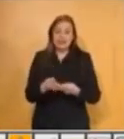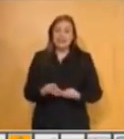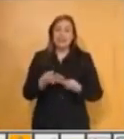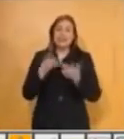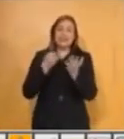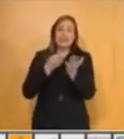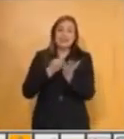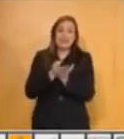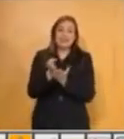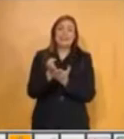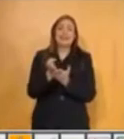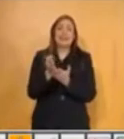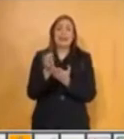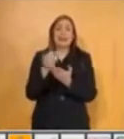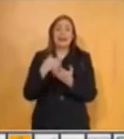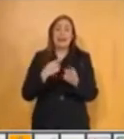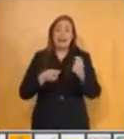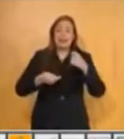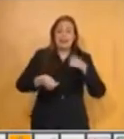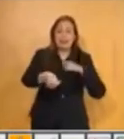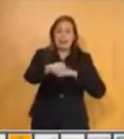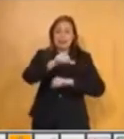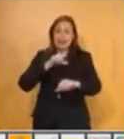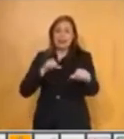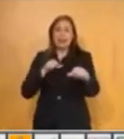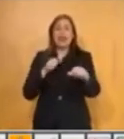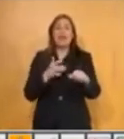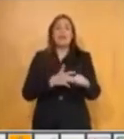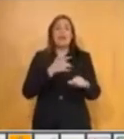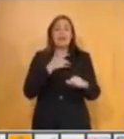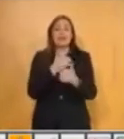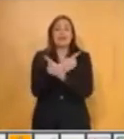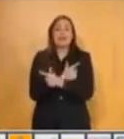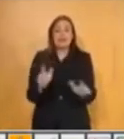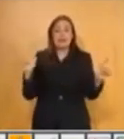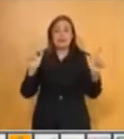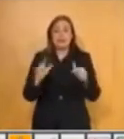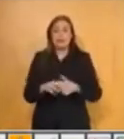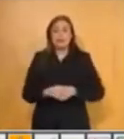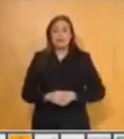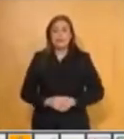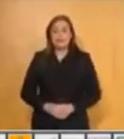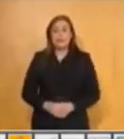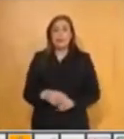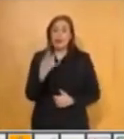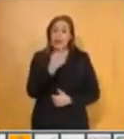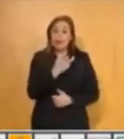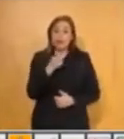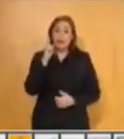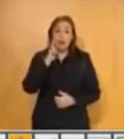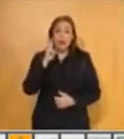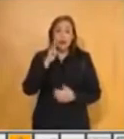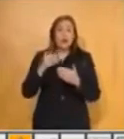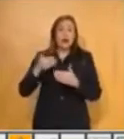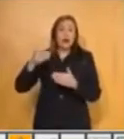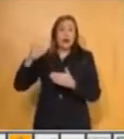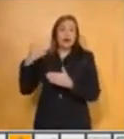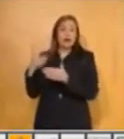lealtad, empatía y por último, libertad. ¿Ok? Esto fue lo que vimos hasta el día de